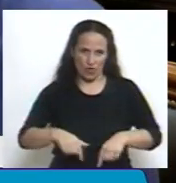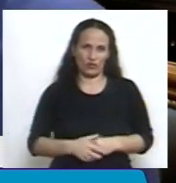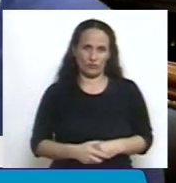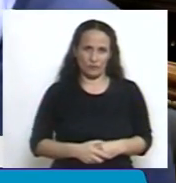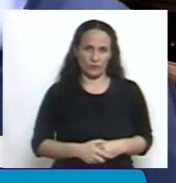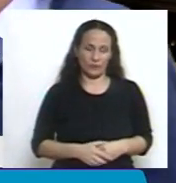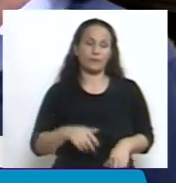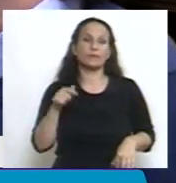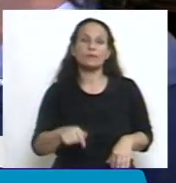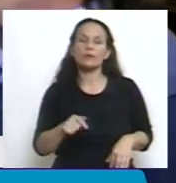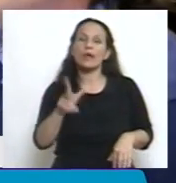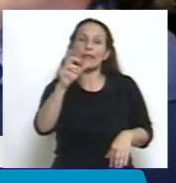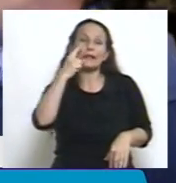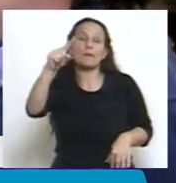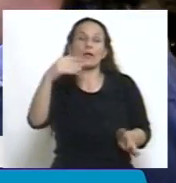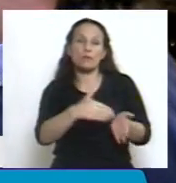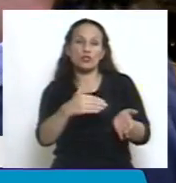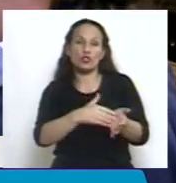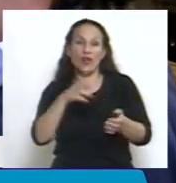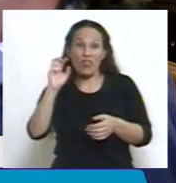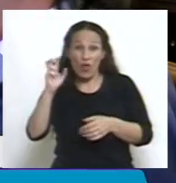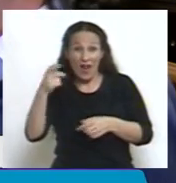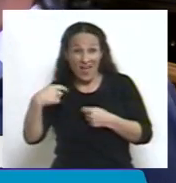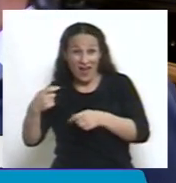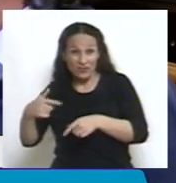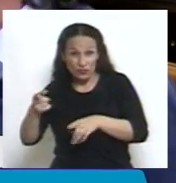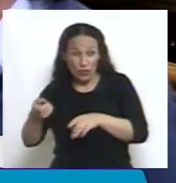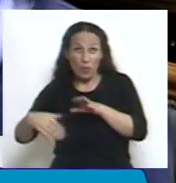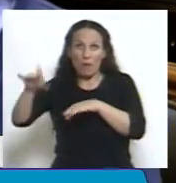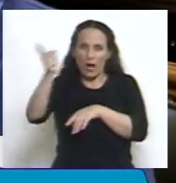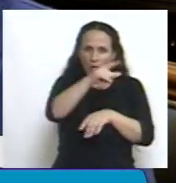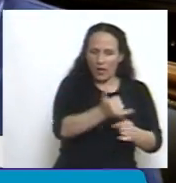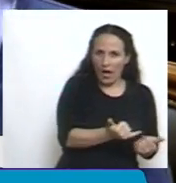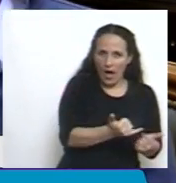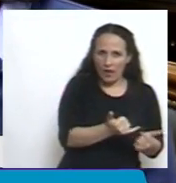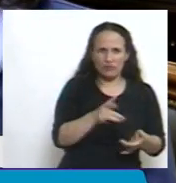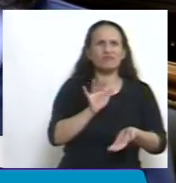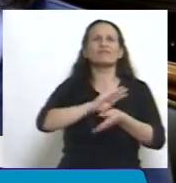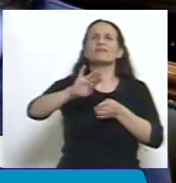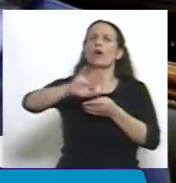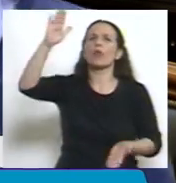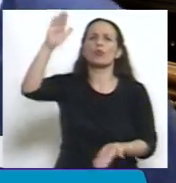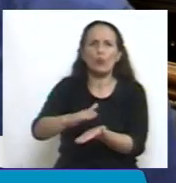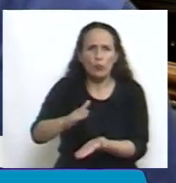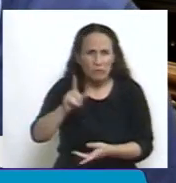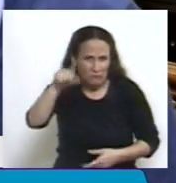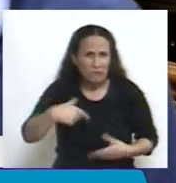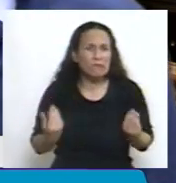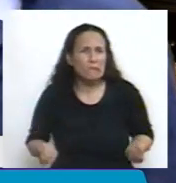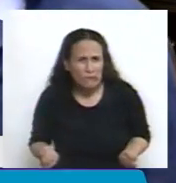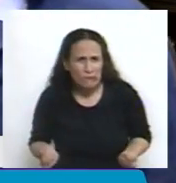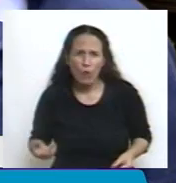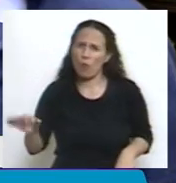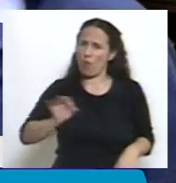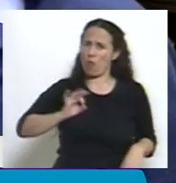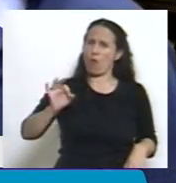uno gasta 30.000 millones de dólares más de lo que tiene, ¿dónde está el desendeudamiento? Esto viene de hace muchos